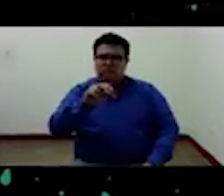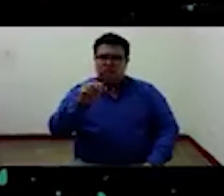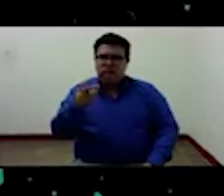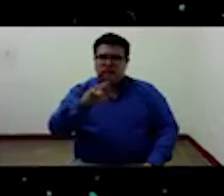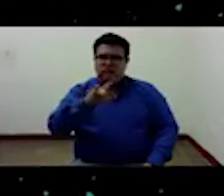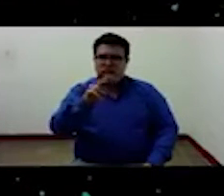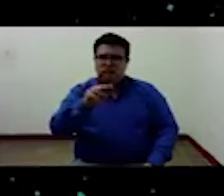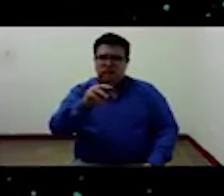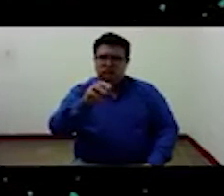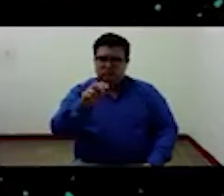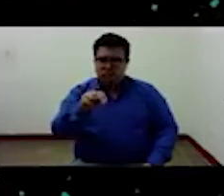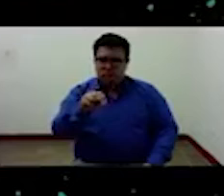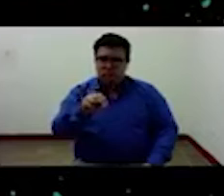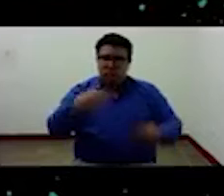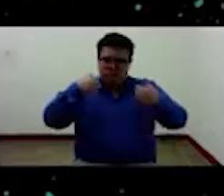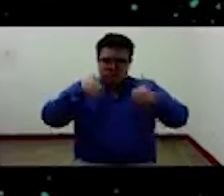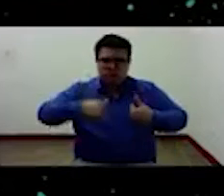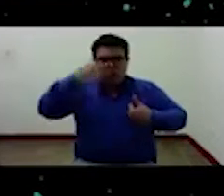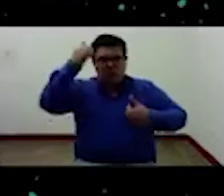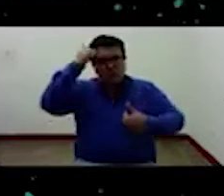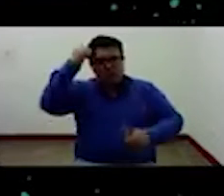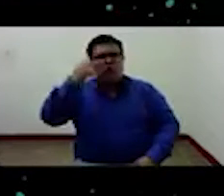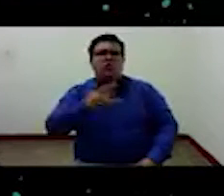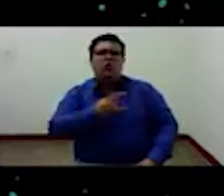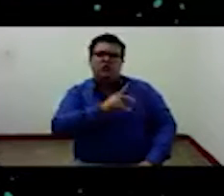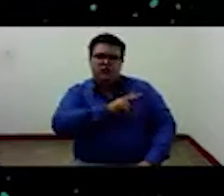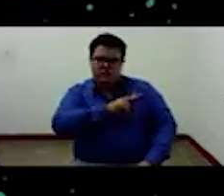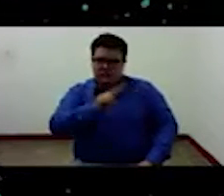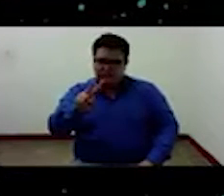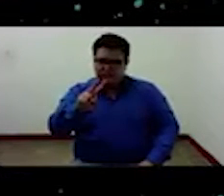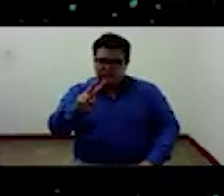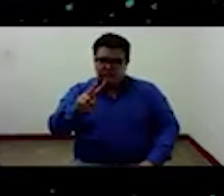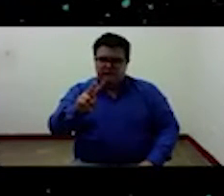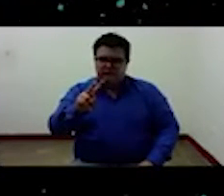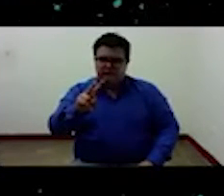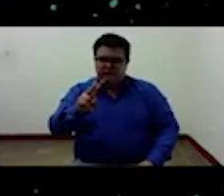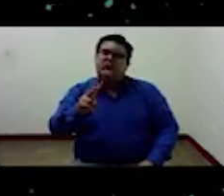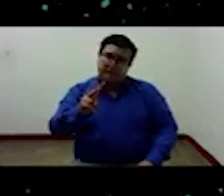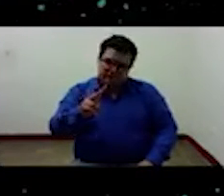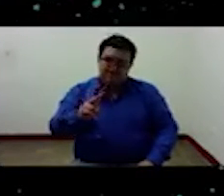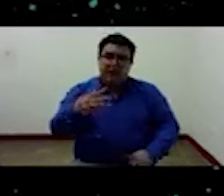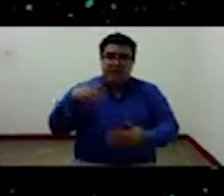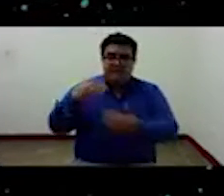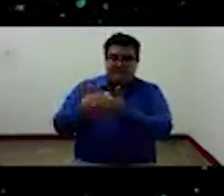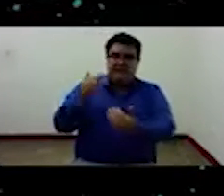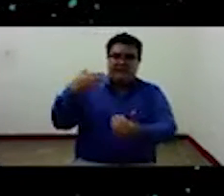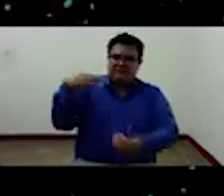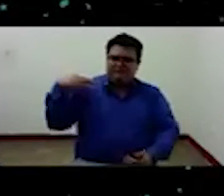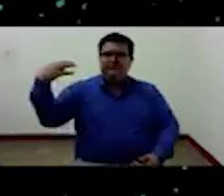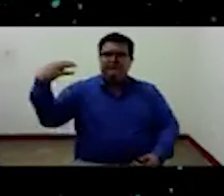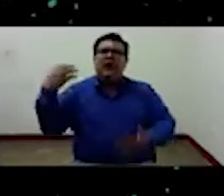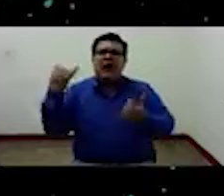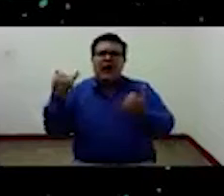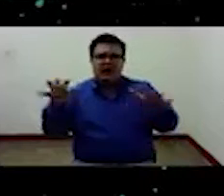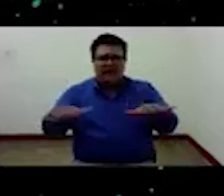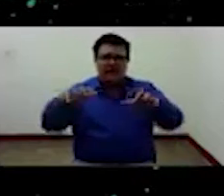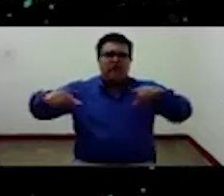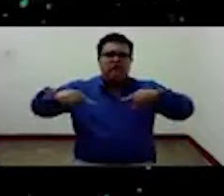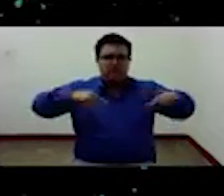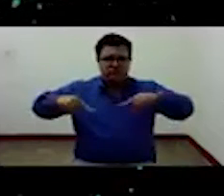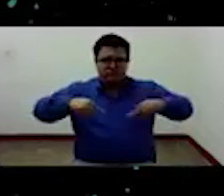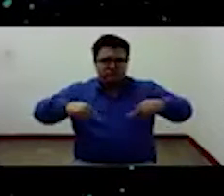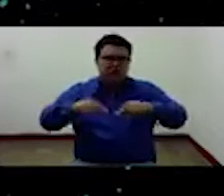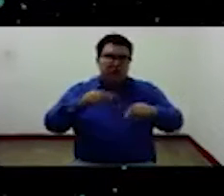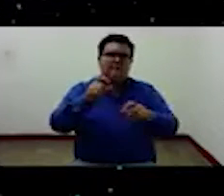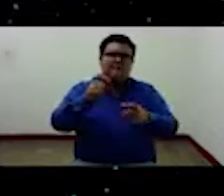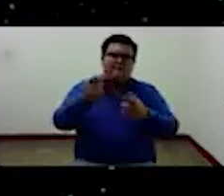soy profesora de la Universidad del Valle y he sido invitada a ser su moderadora en